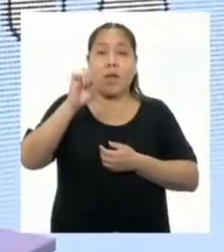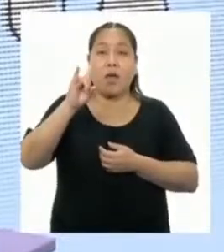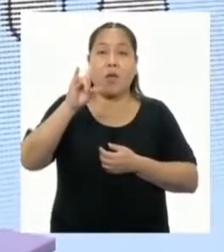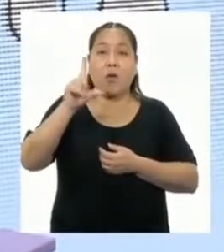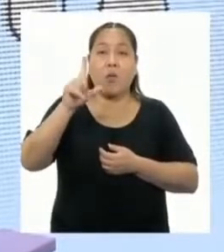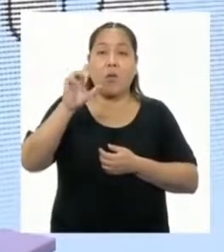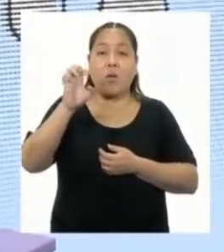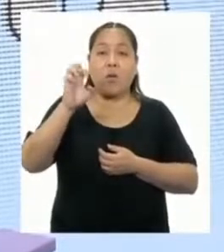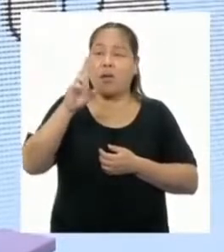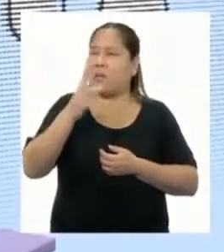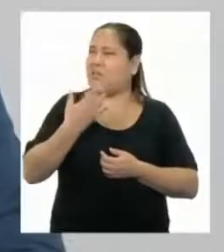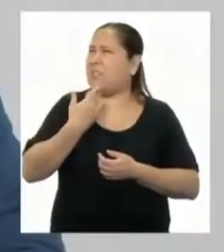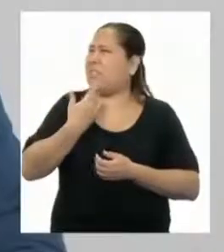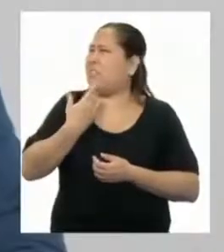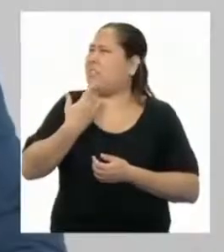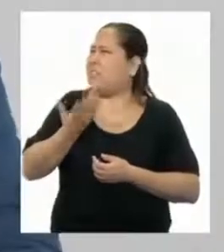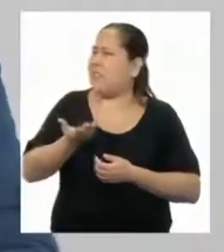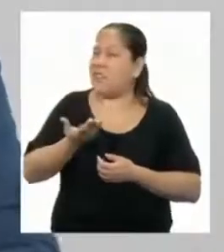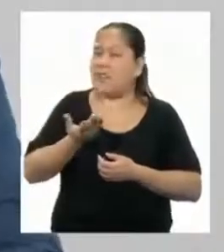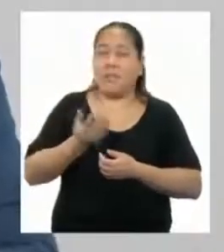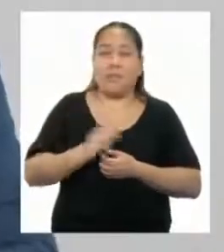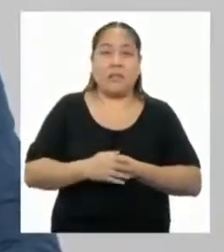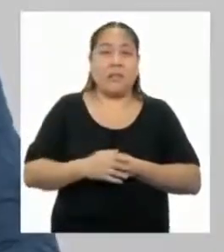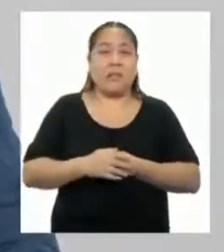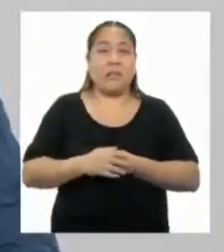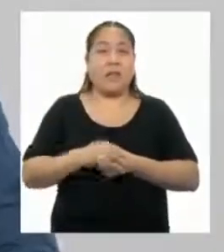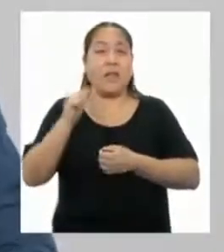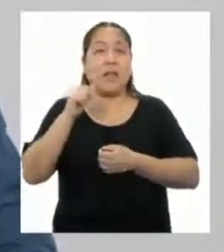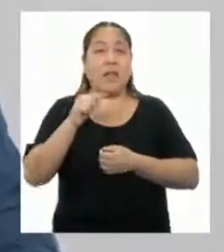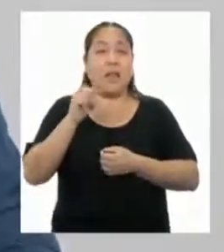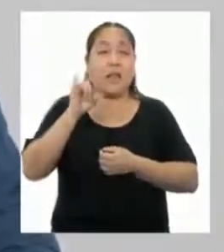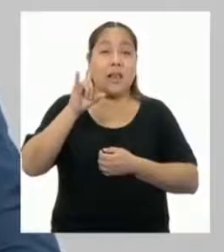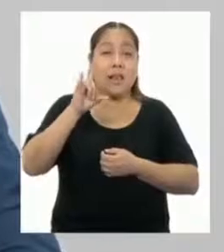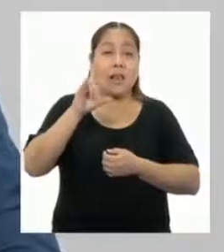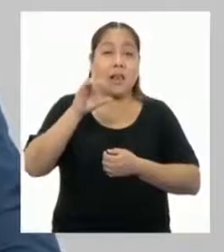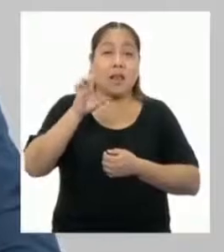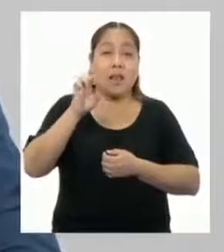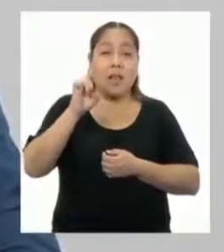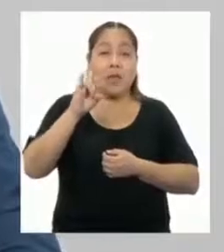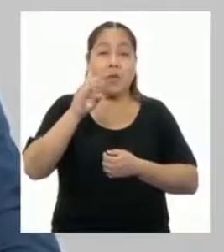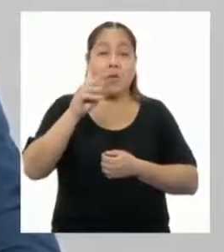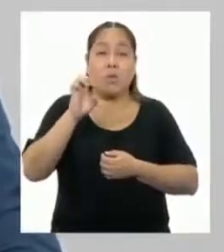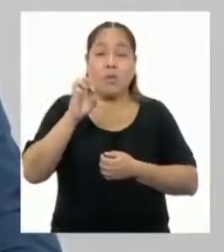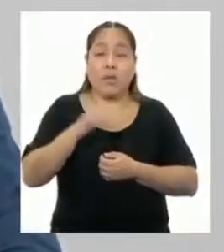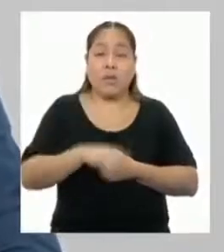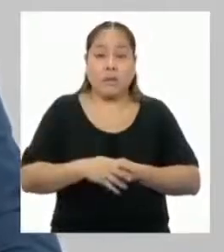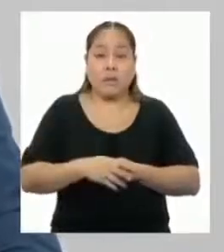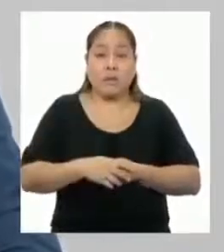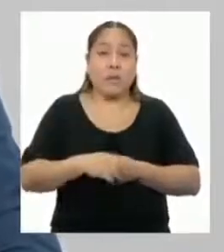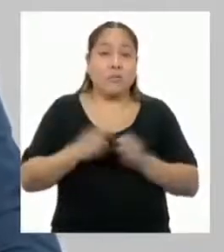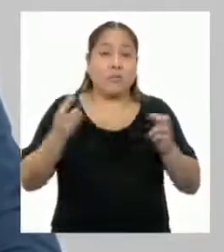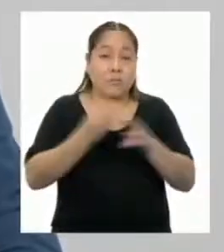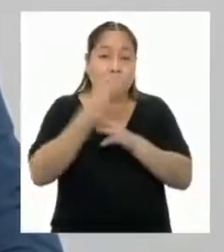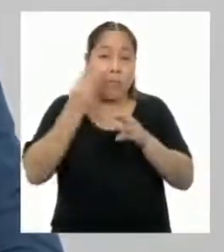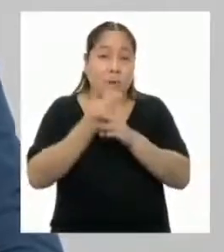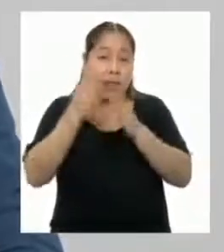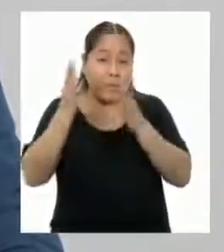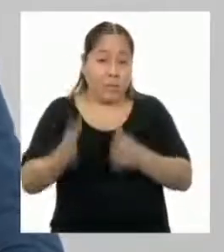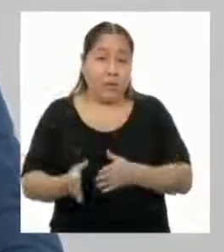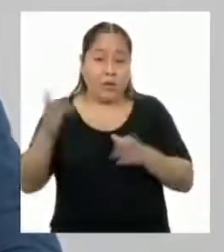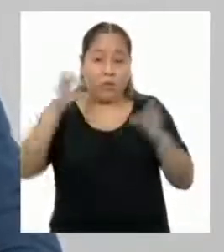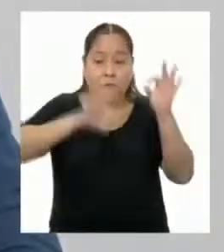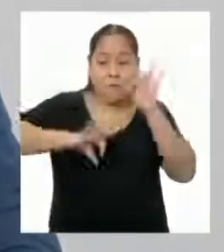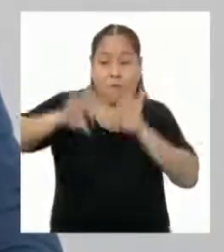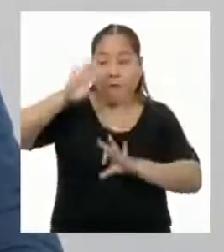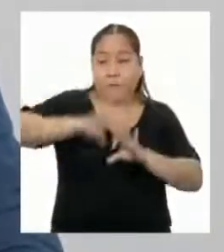ese señor es? Ah, Leonard Euler fue un matemático y físico del siglo XVIII.